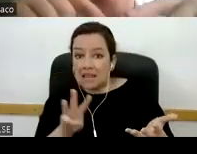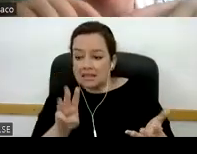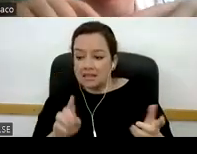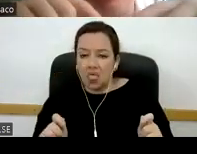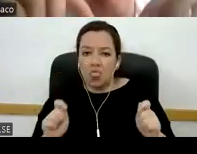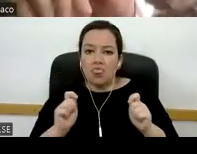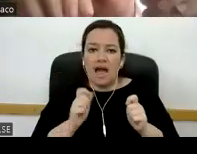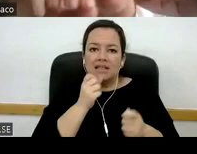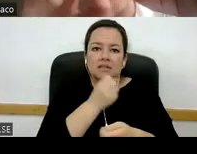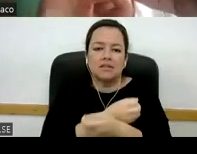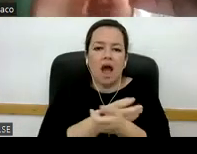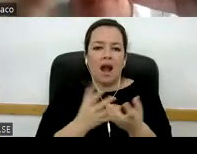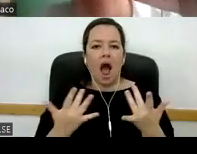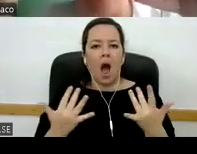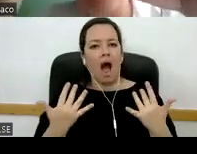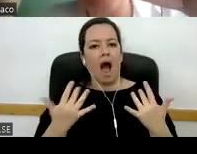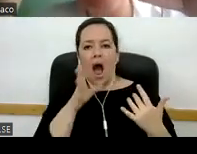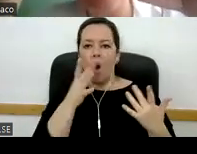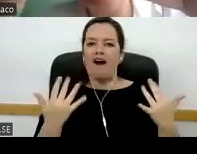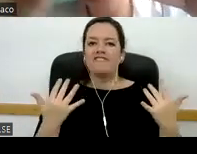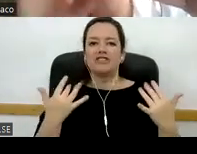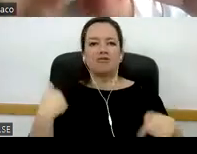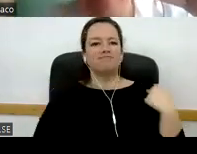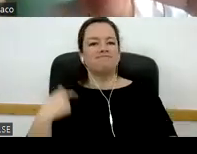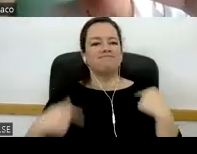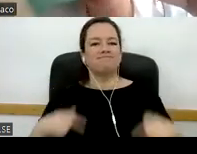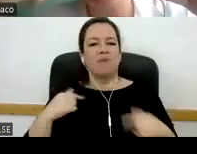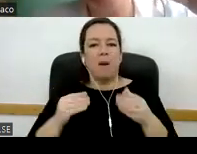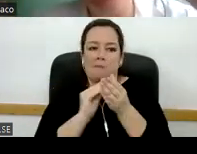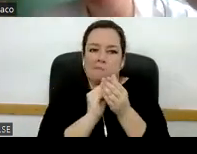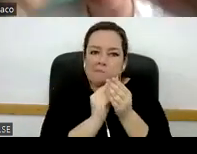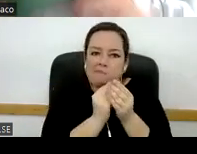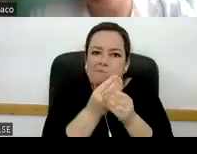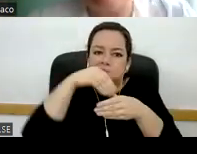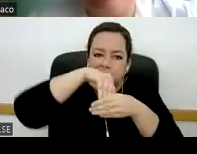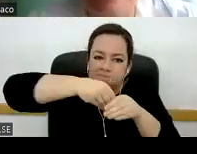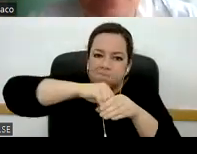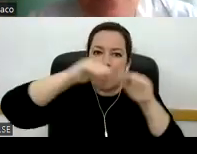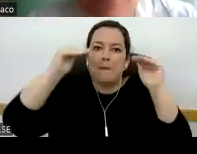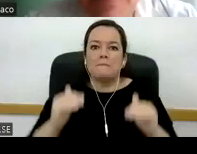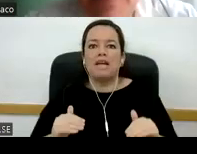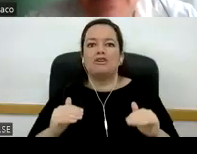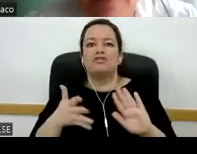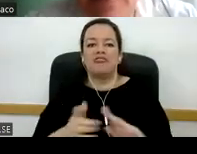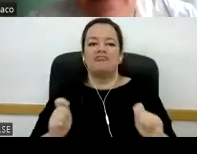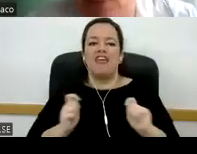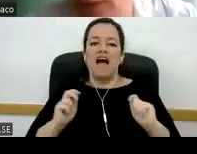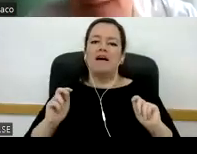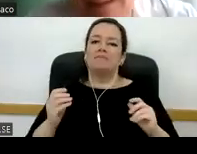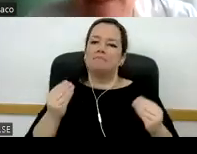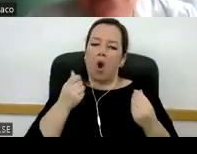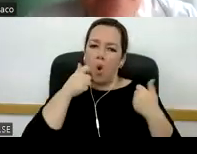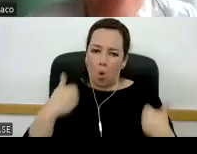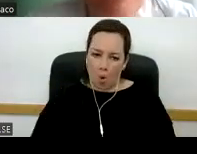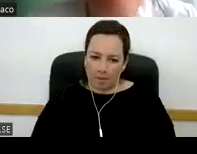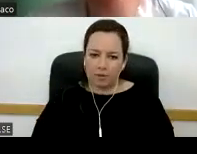conseguimos que haya menos riesgo de obstrucción, llegue más sangre y se nutra mejor el tejido el tejido a nutrir,